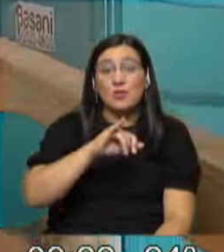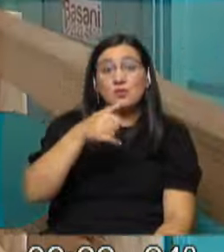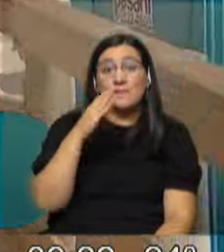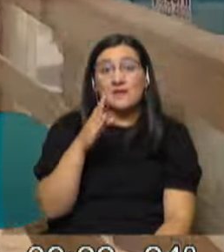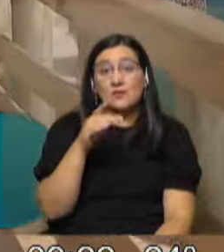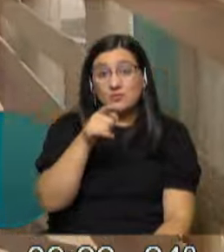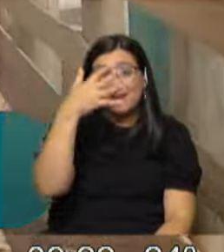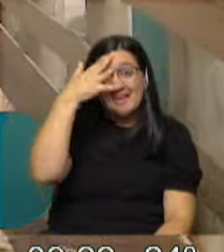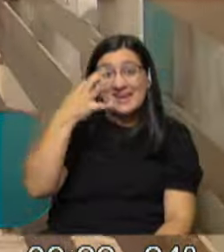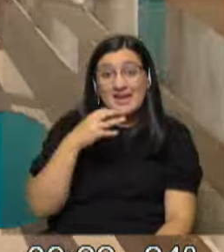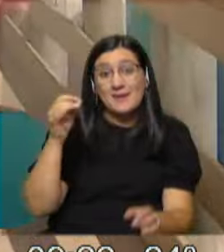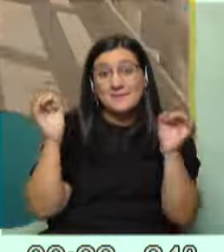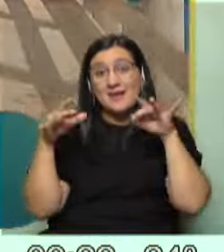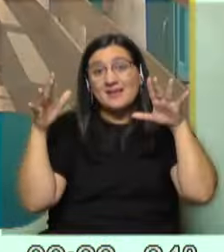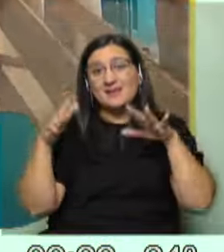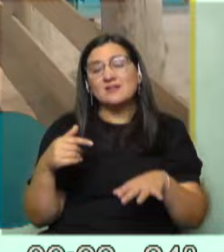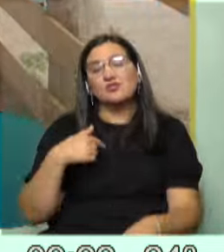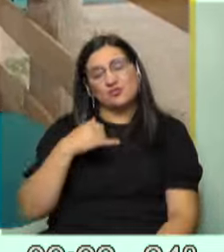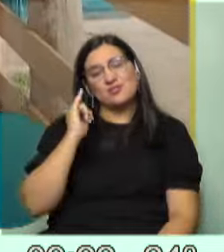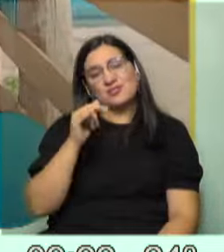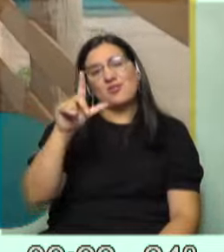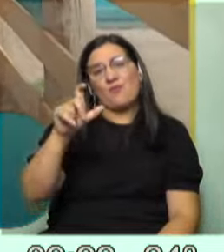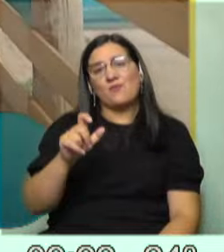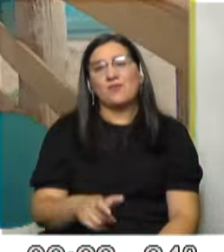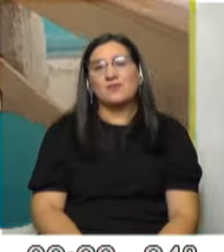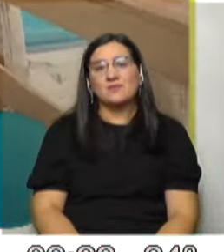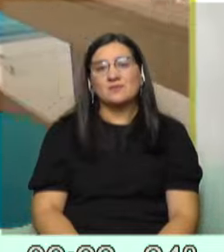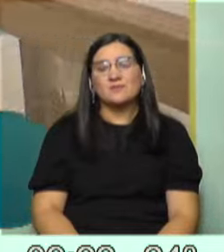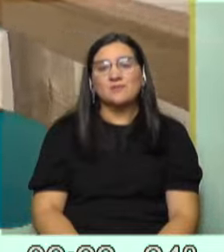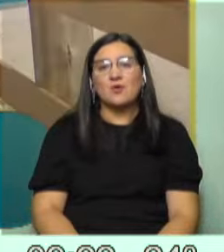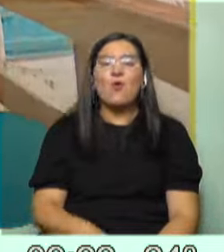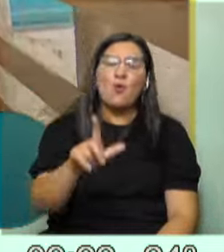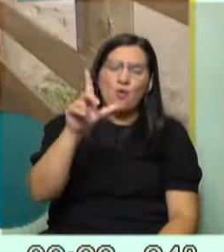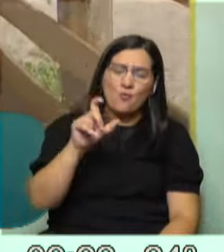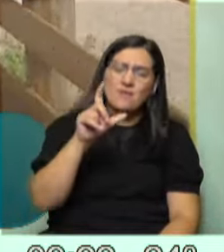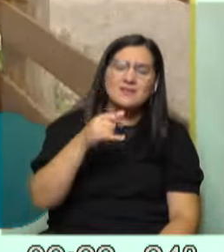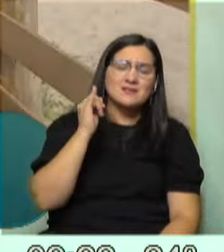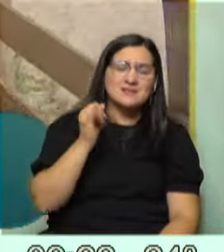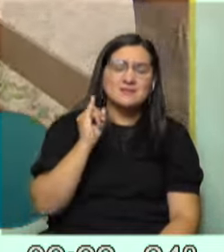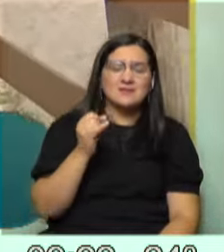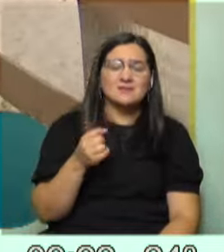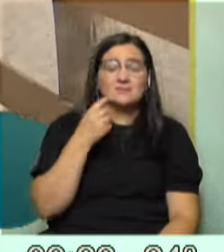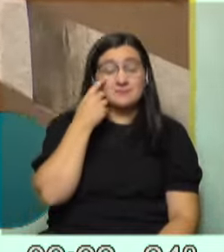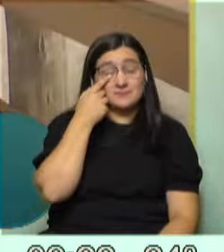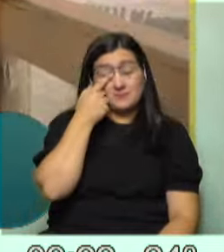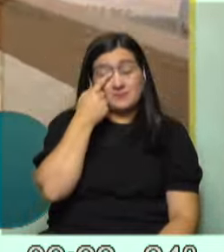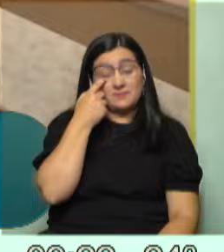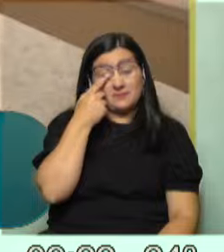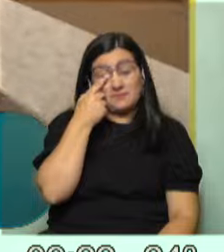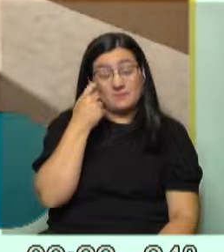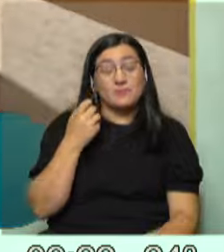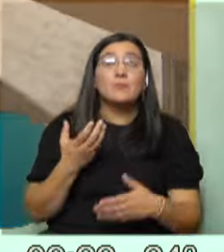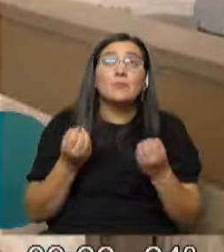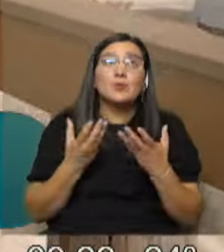frase. ¿Usted cree en la magia, JP? Por supuesto que sí. Muy bien. Por supuesto que sí, Fito. Por supuesto que creo. Por más que, a